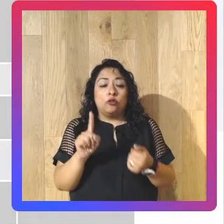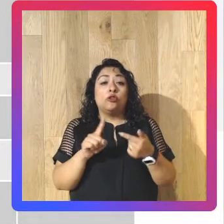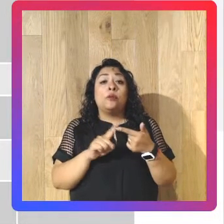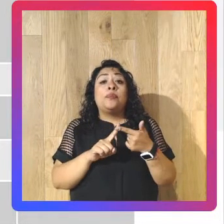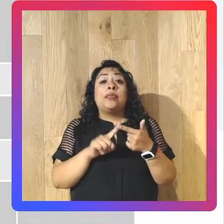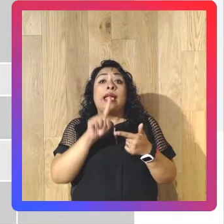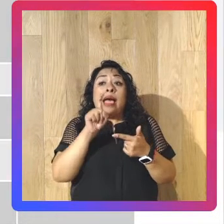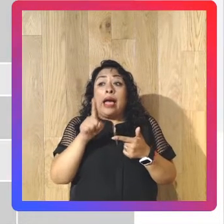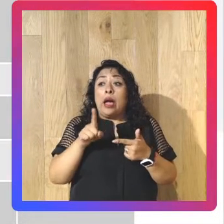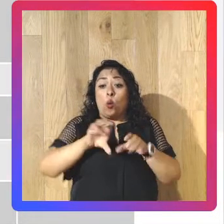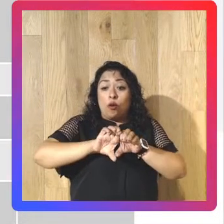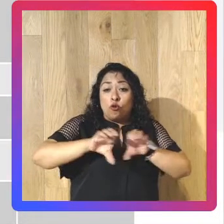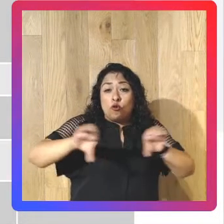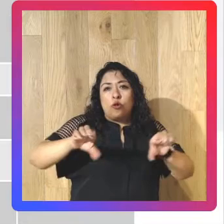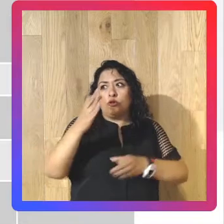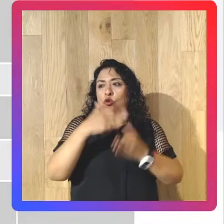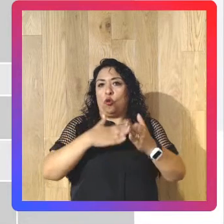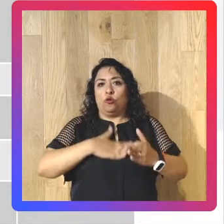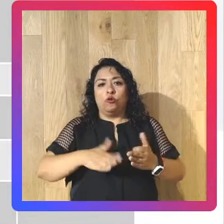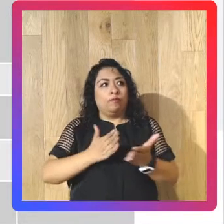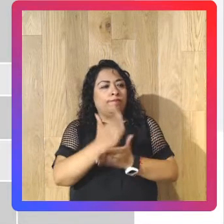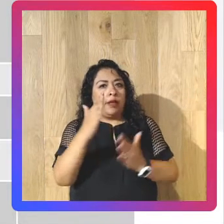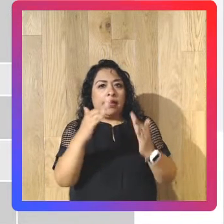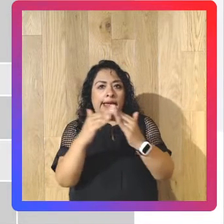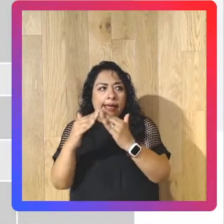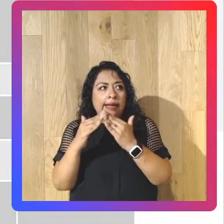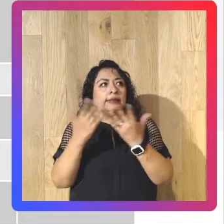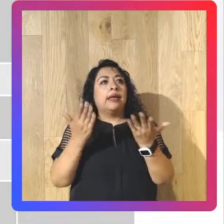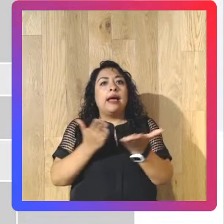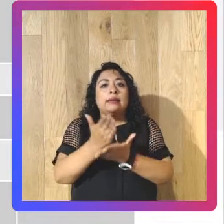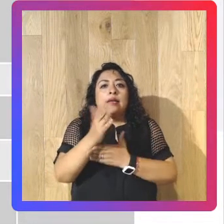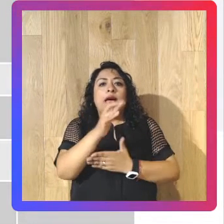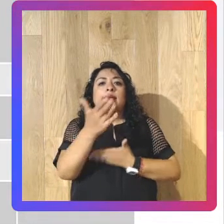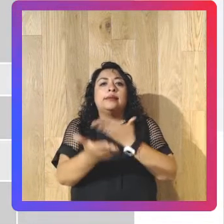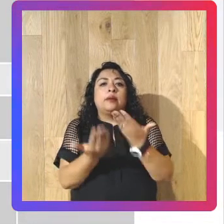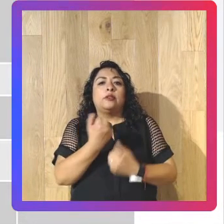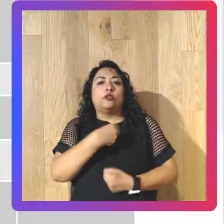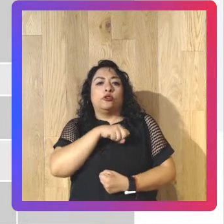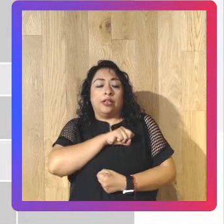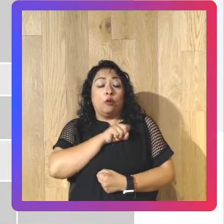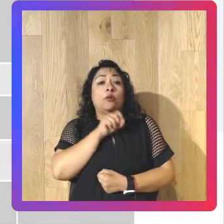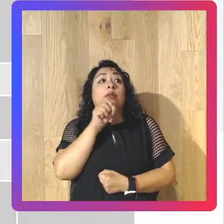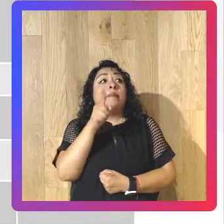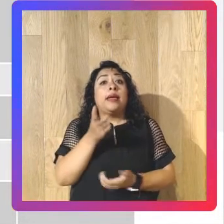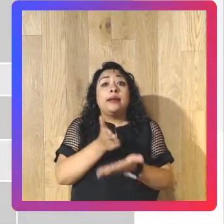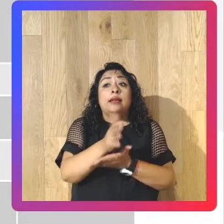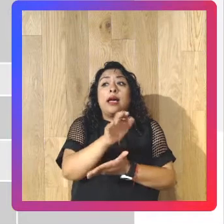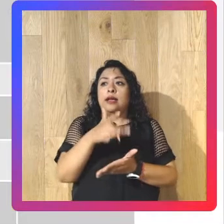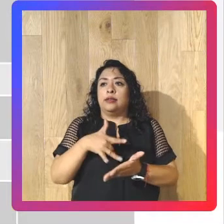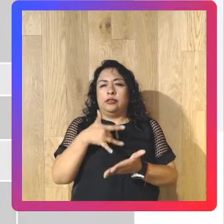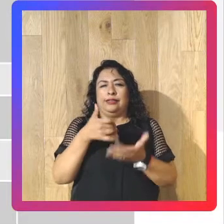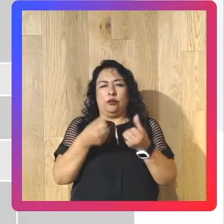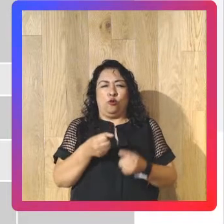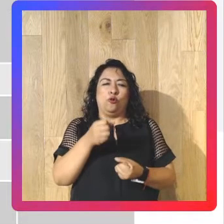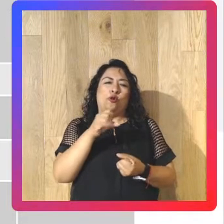agua y drenaje para todos, acceso a la vivienda, accesos a los servicios de salud, acceso a la seguridad